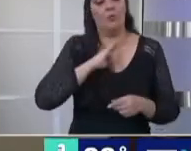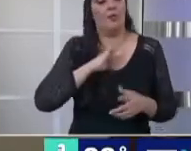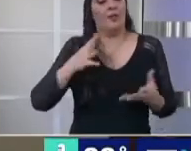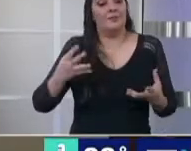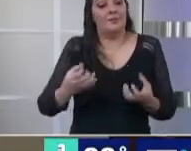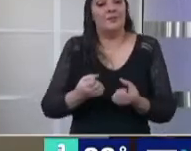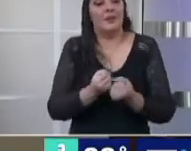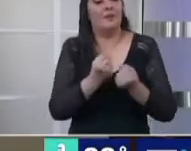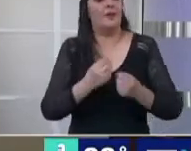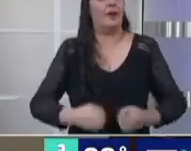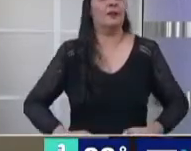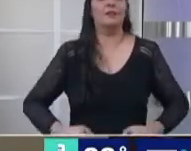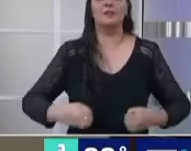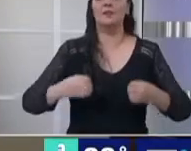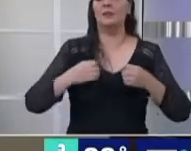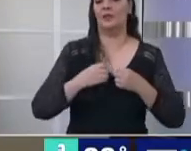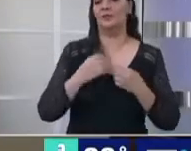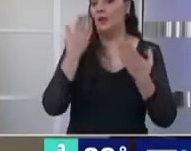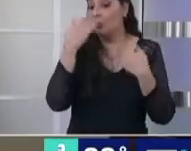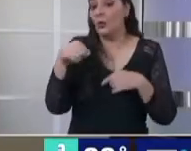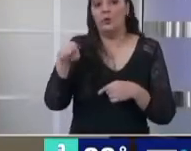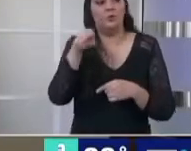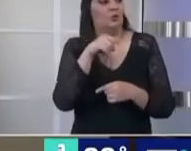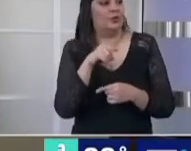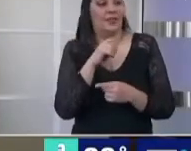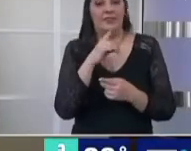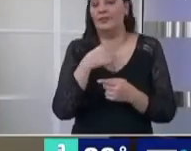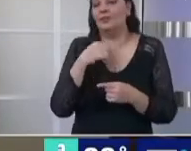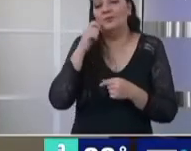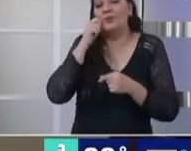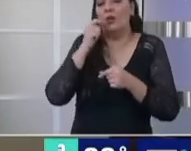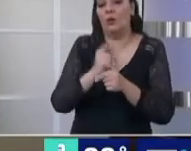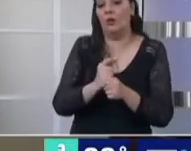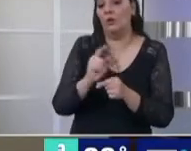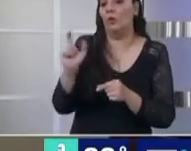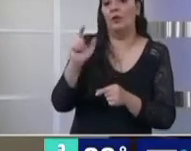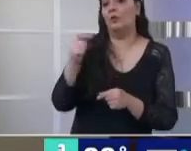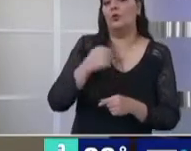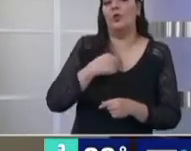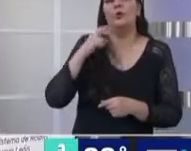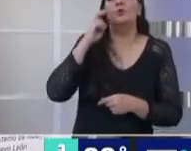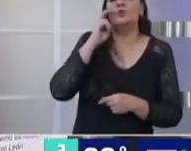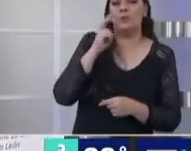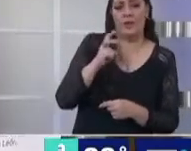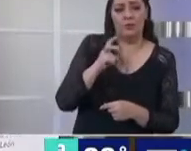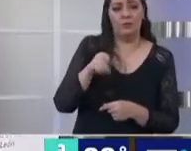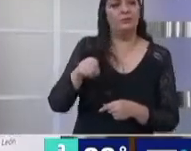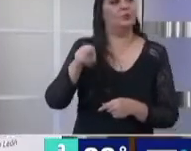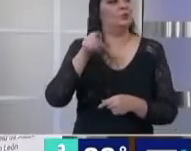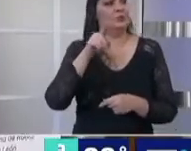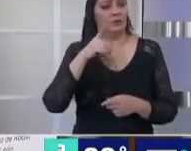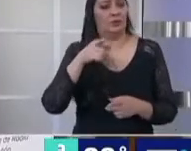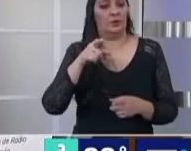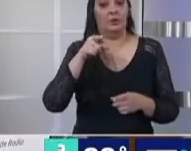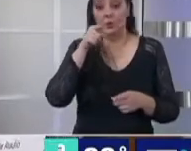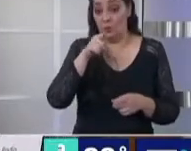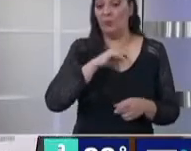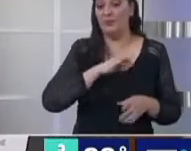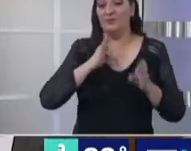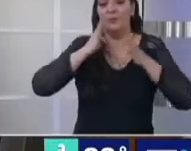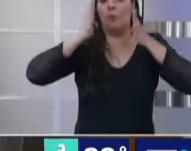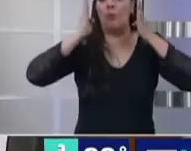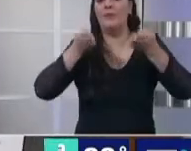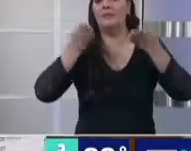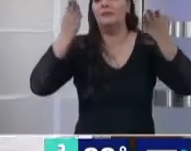lo han dimensionado, pero cada que los veo y que convencen a una persona que use el cubrebocas,